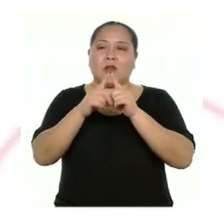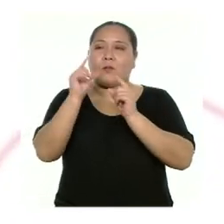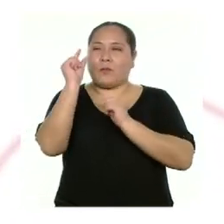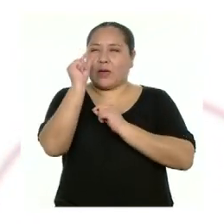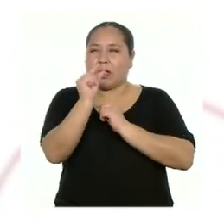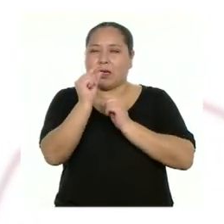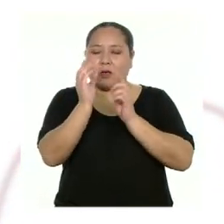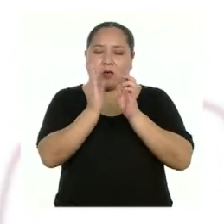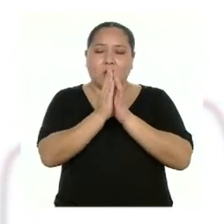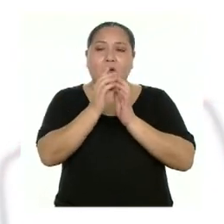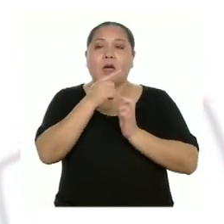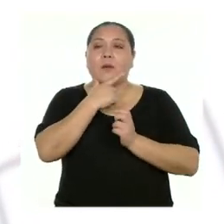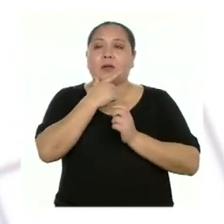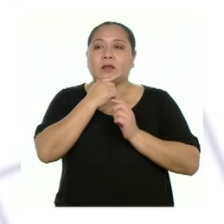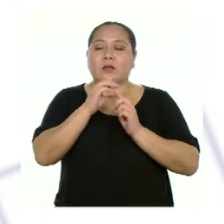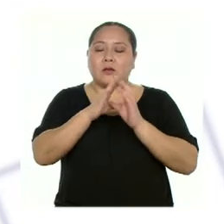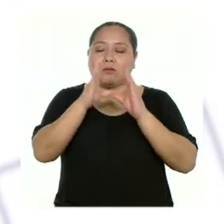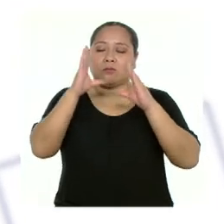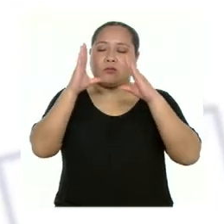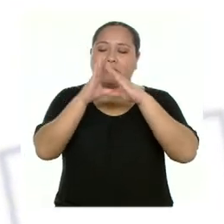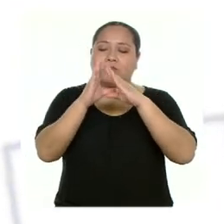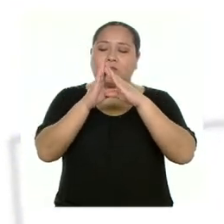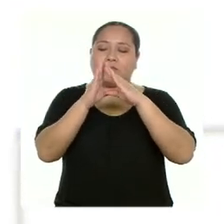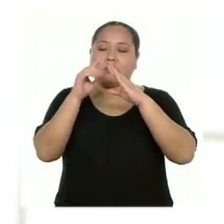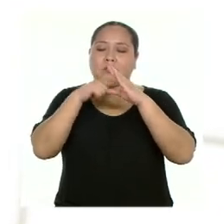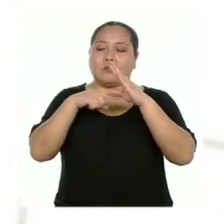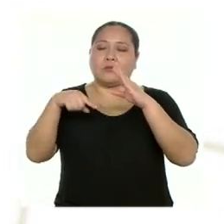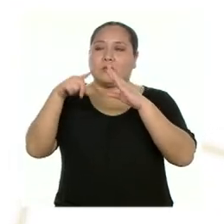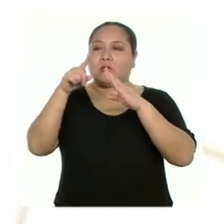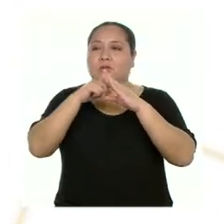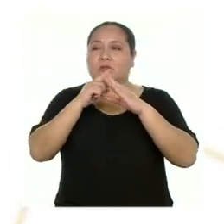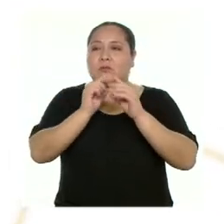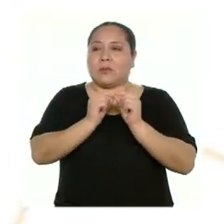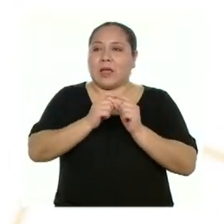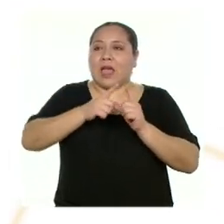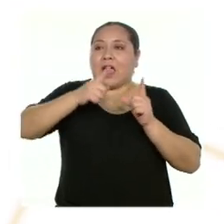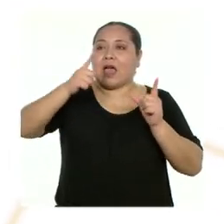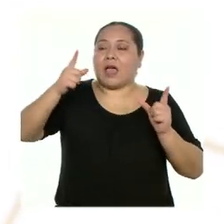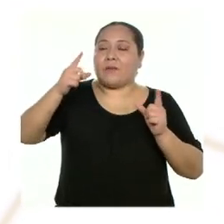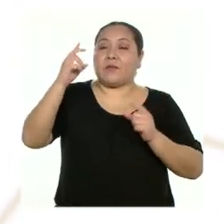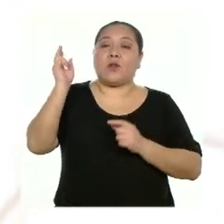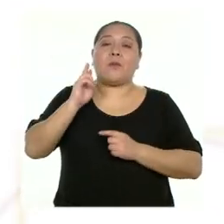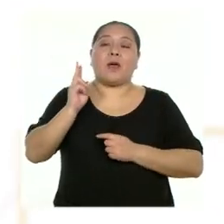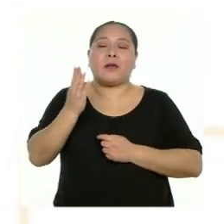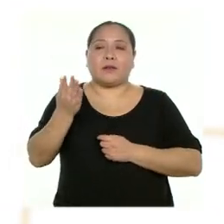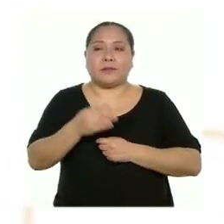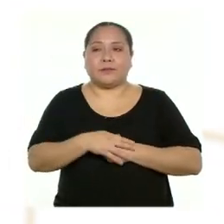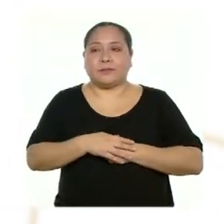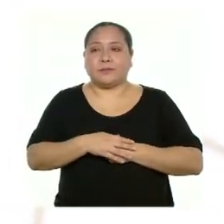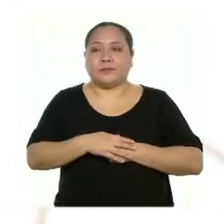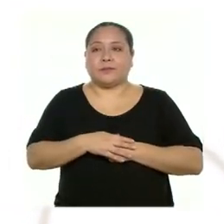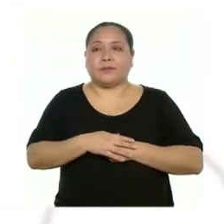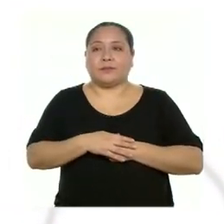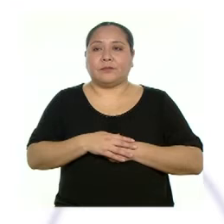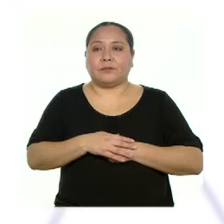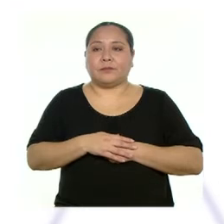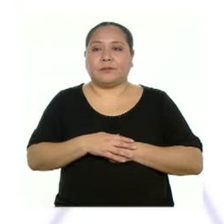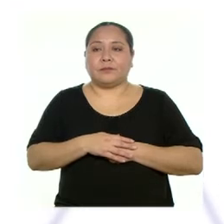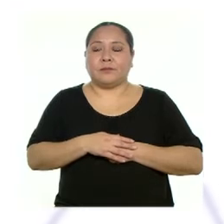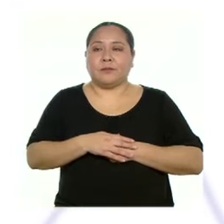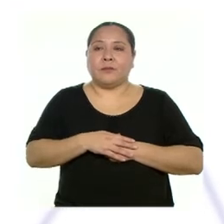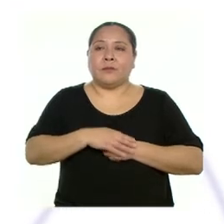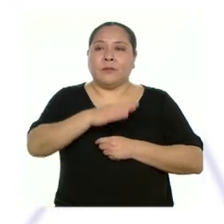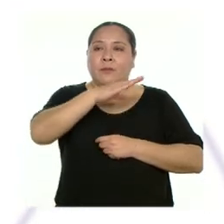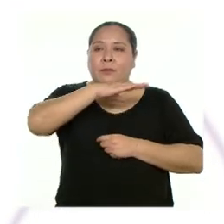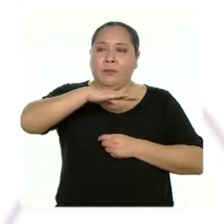y otro que equivale a una ampliación de ese amarillo y que sea marcado en verde. En el eje horizontal se tienen